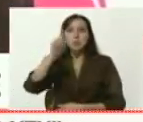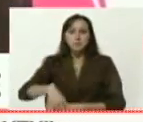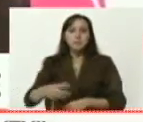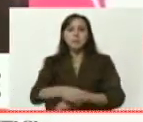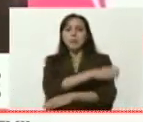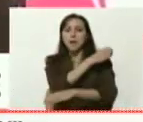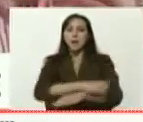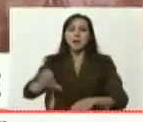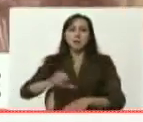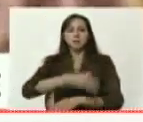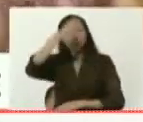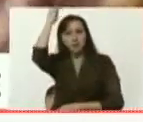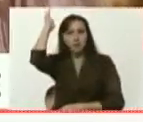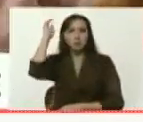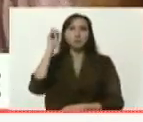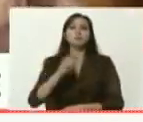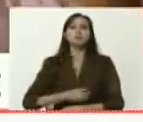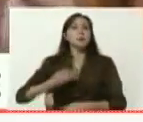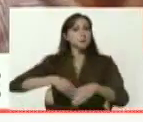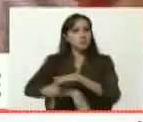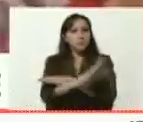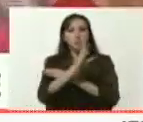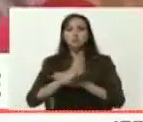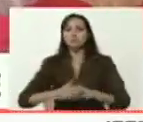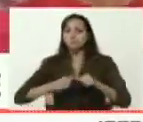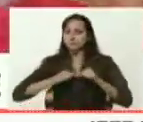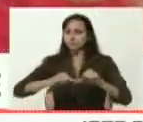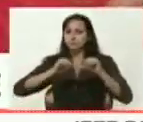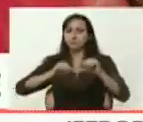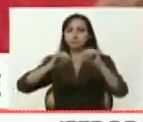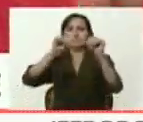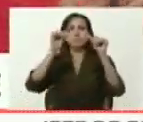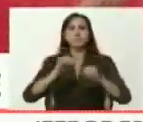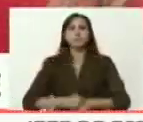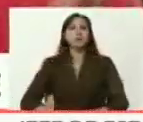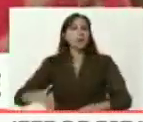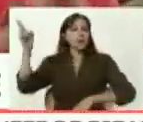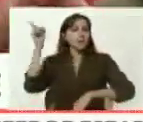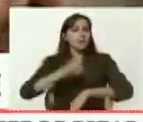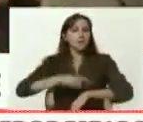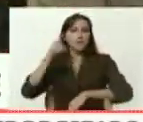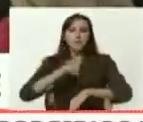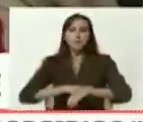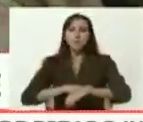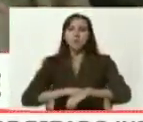gallos. Vamos, UPA, carajo, no es tiempo de recular.